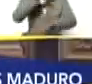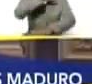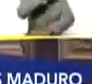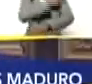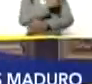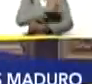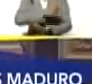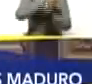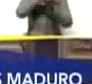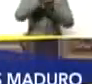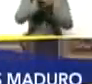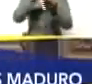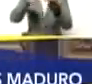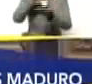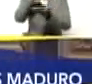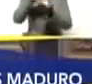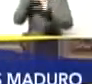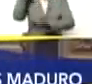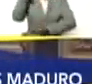elecciones de barinas